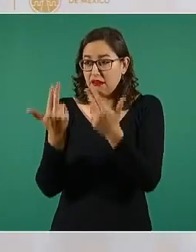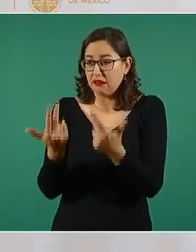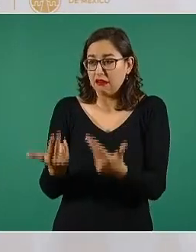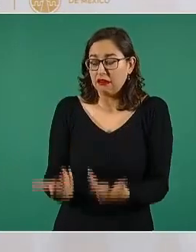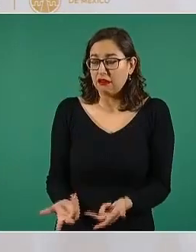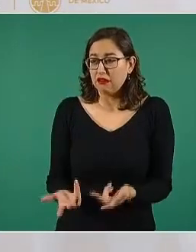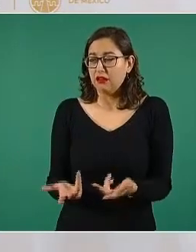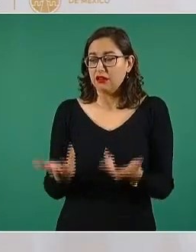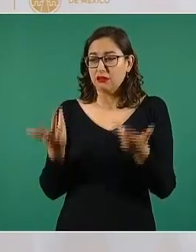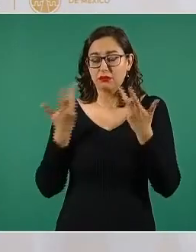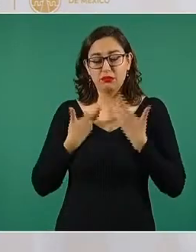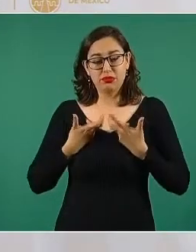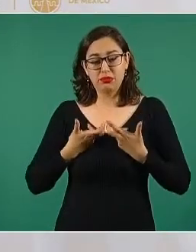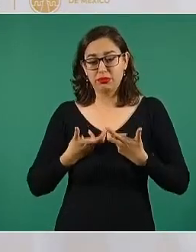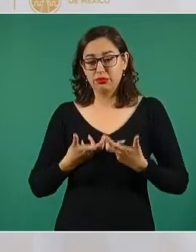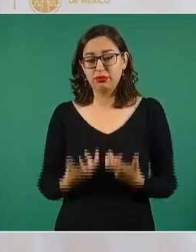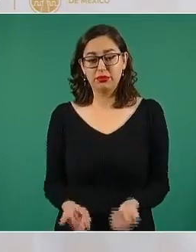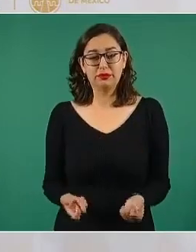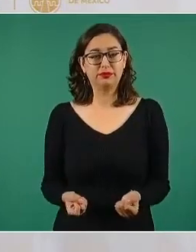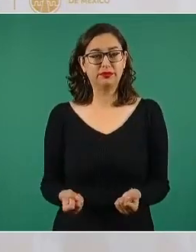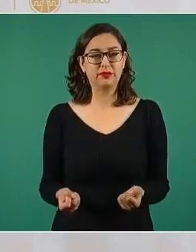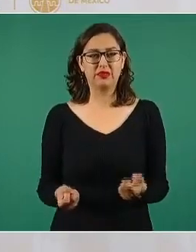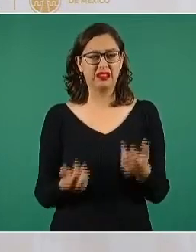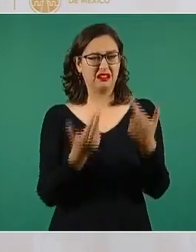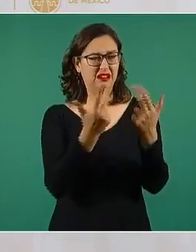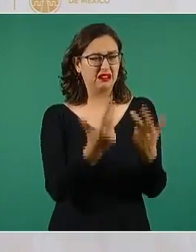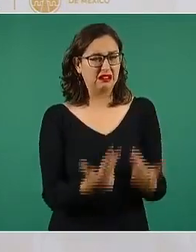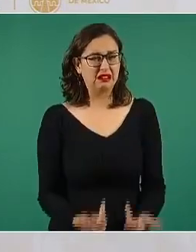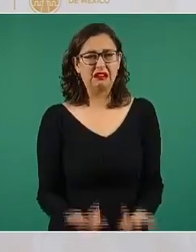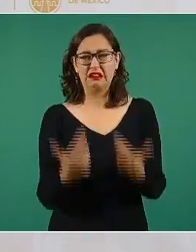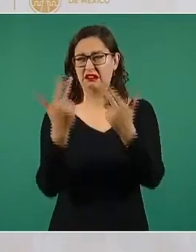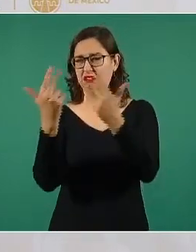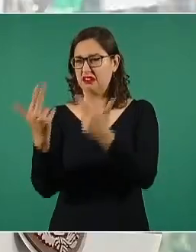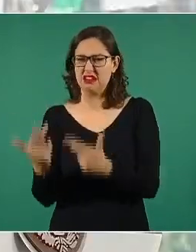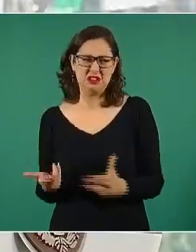destruir, matar para obtener y poseer.